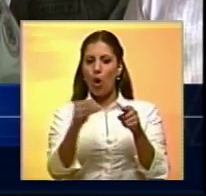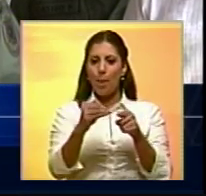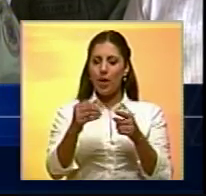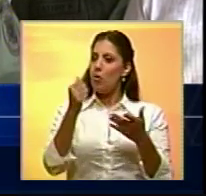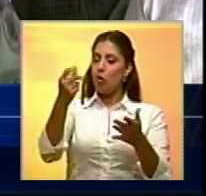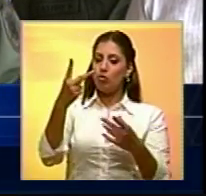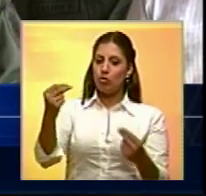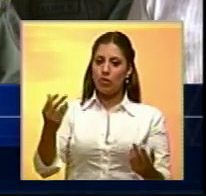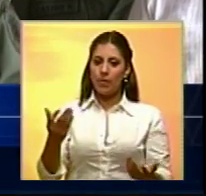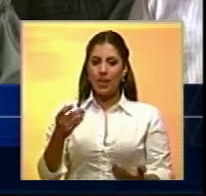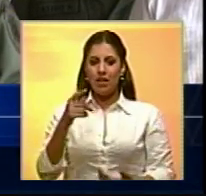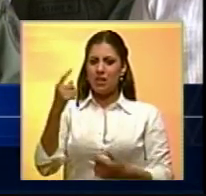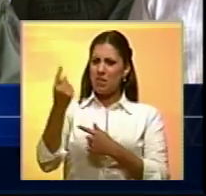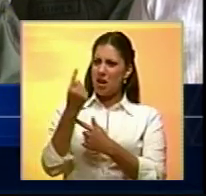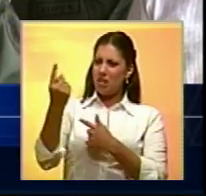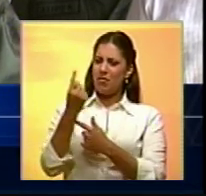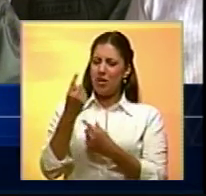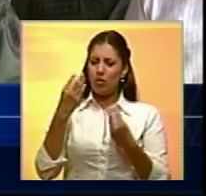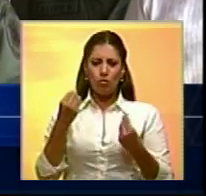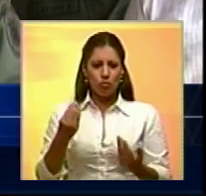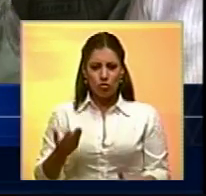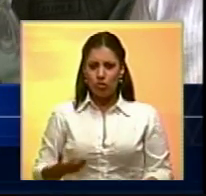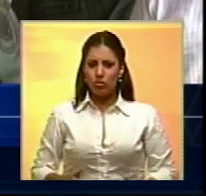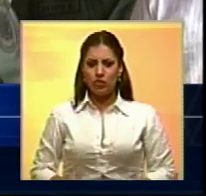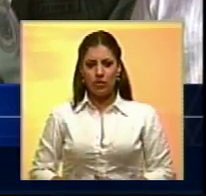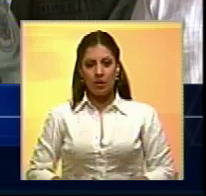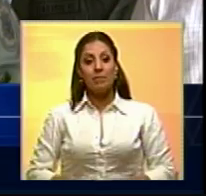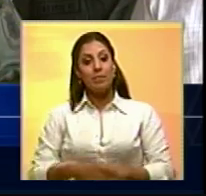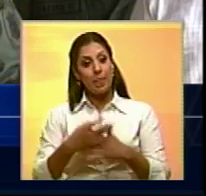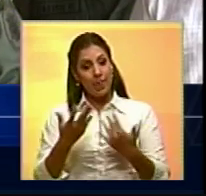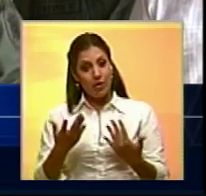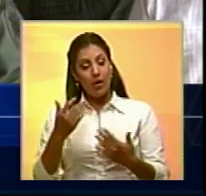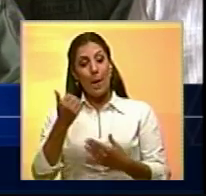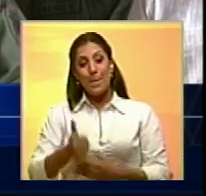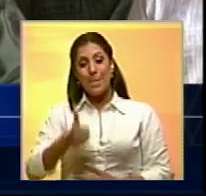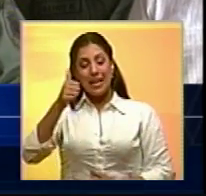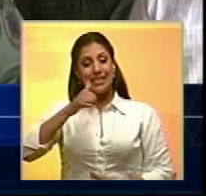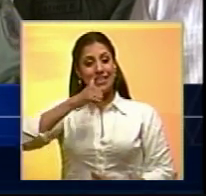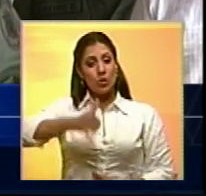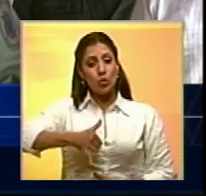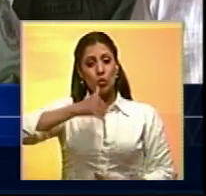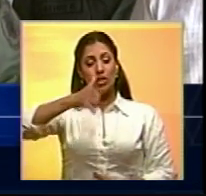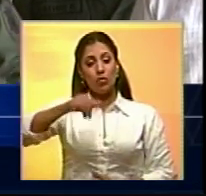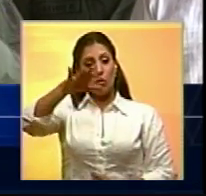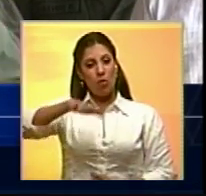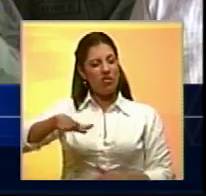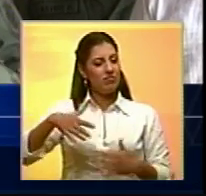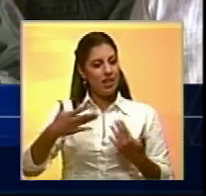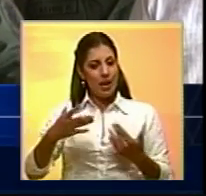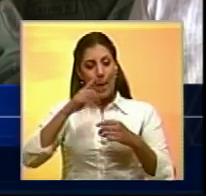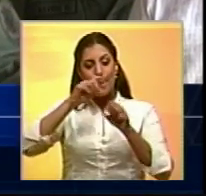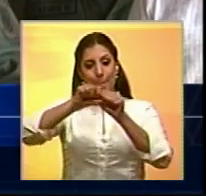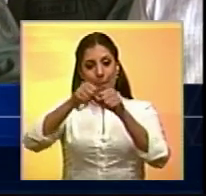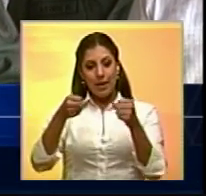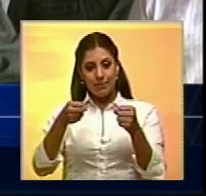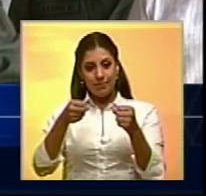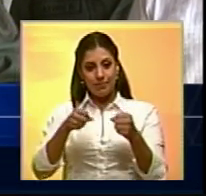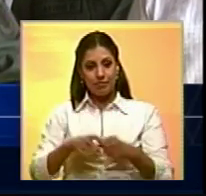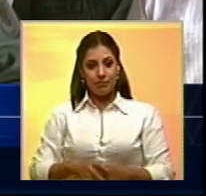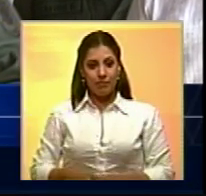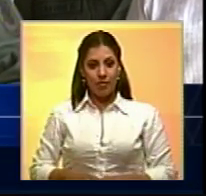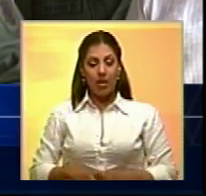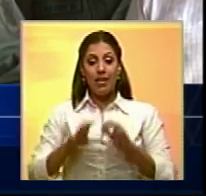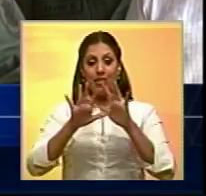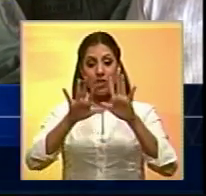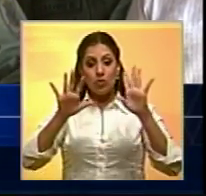más. Condicionamiento de la venta se llama eso. Que de los rubros más denunciados por la población son el pan, con